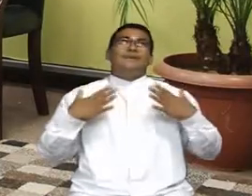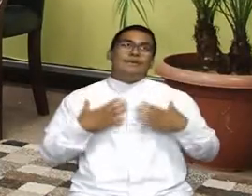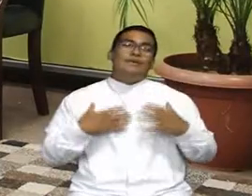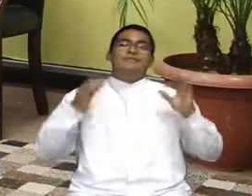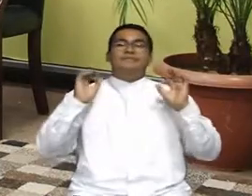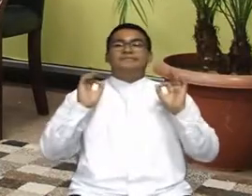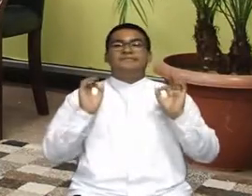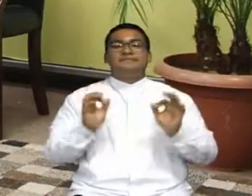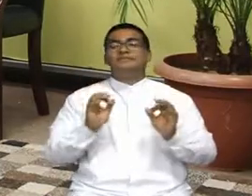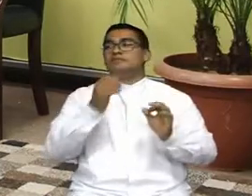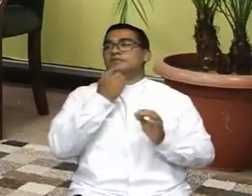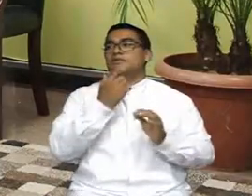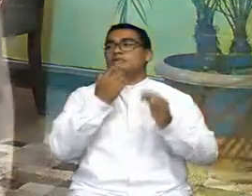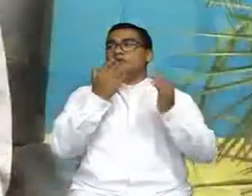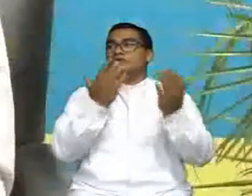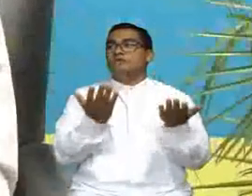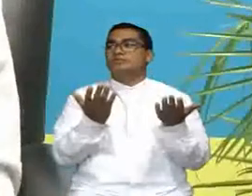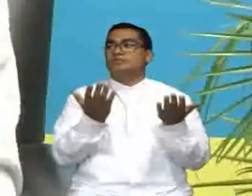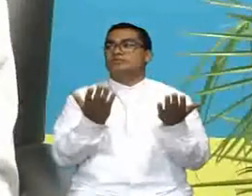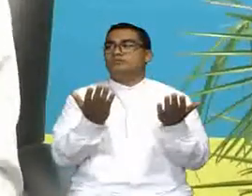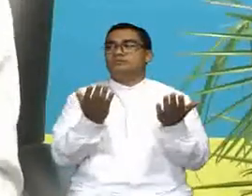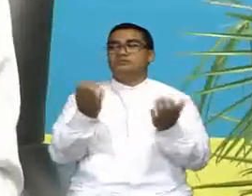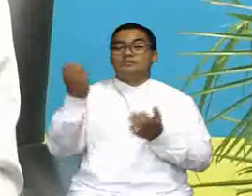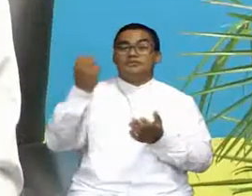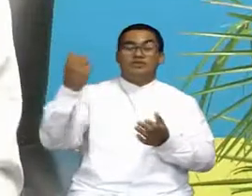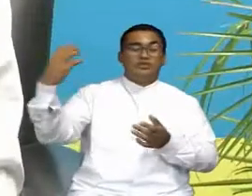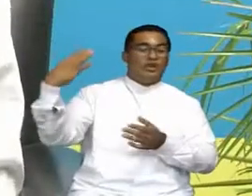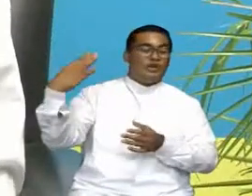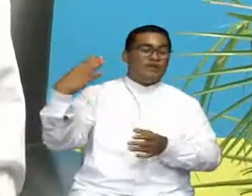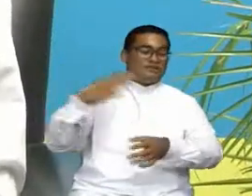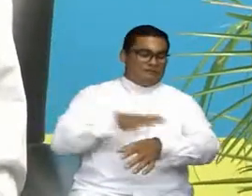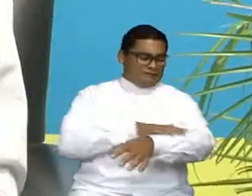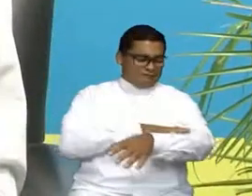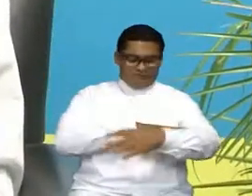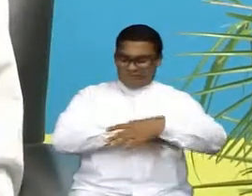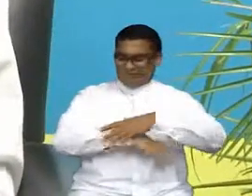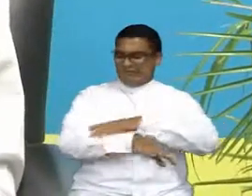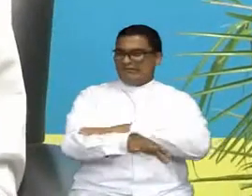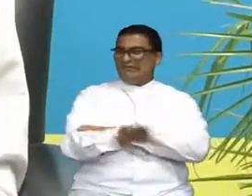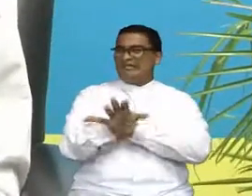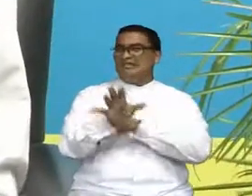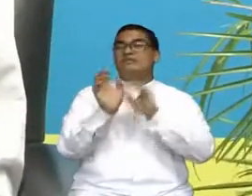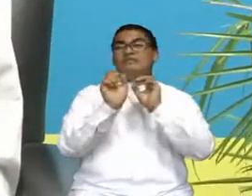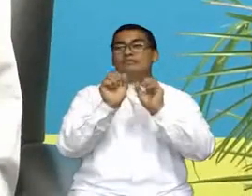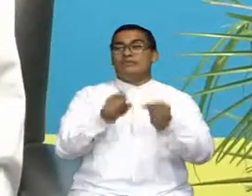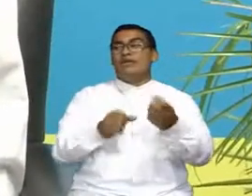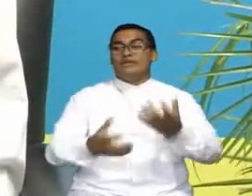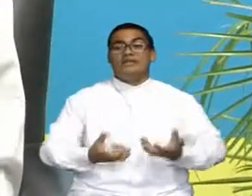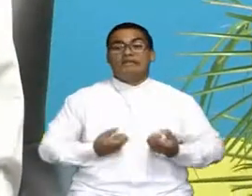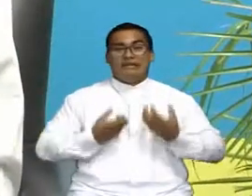Porque incluso, no solamente porque el sol nos va a sacar manchas en nuestra piel, sino porque hasta podemos desarrollar